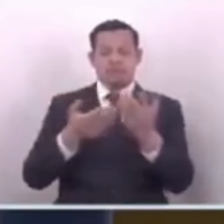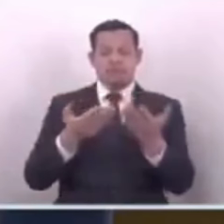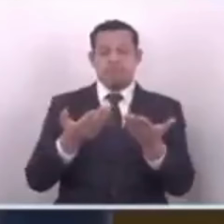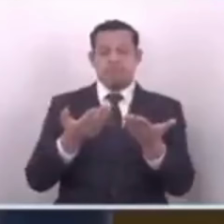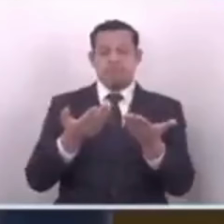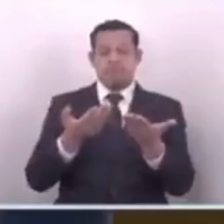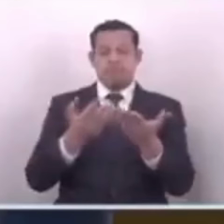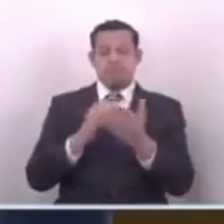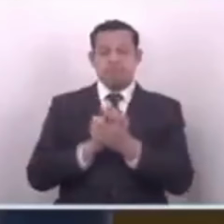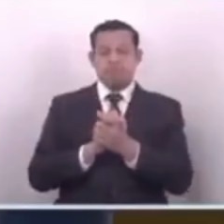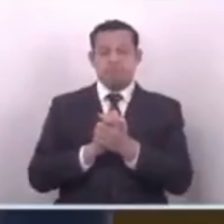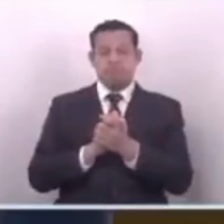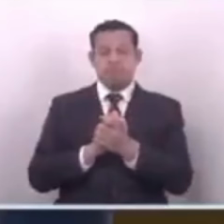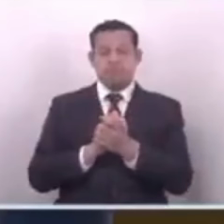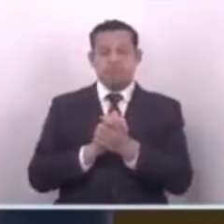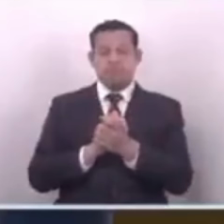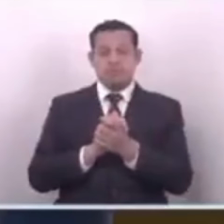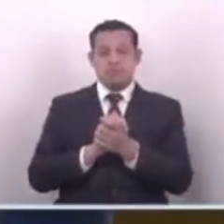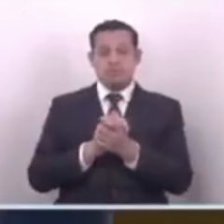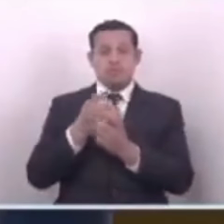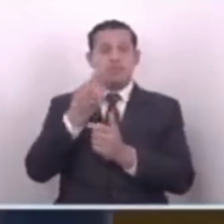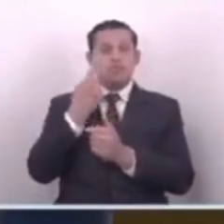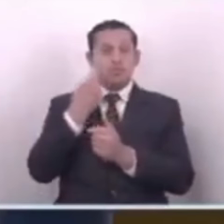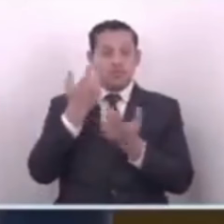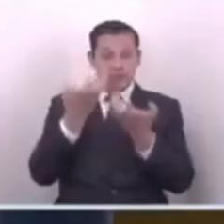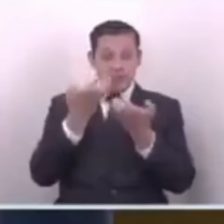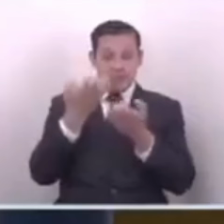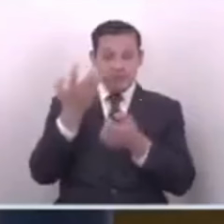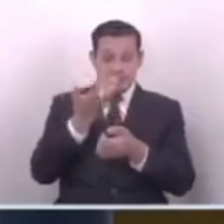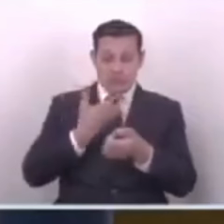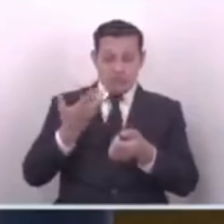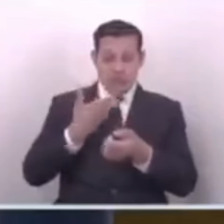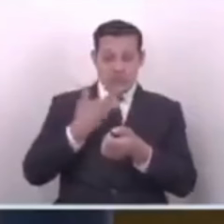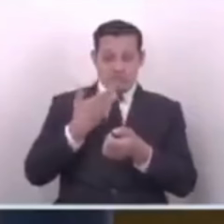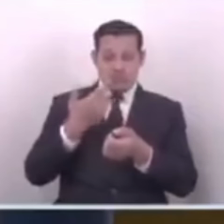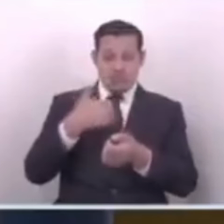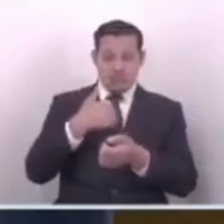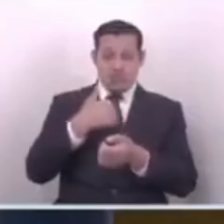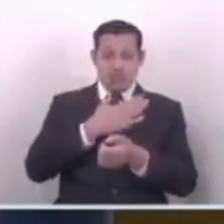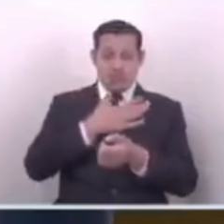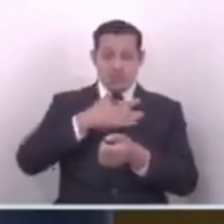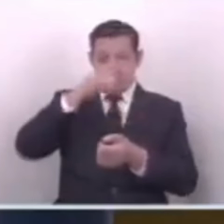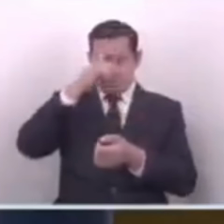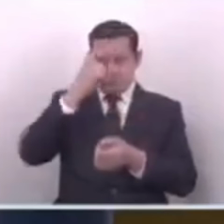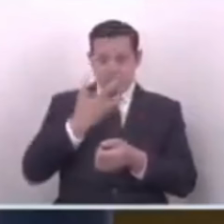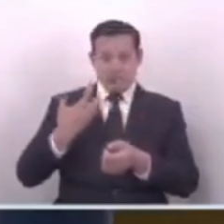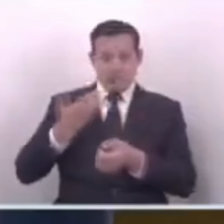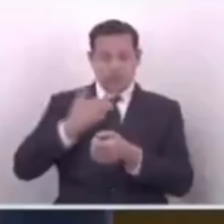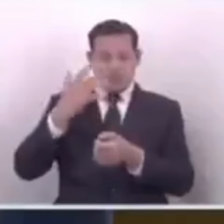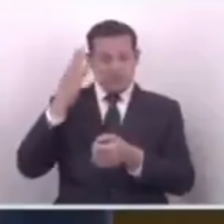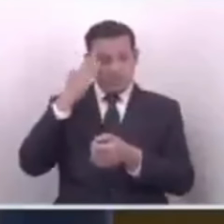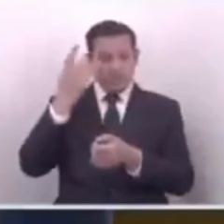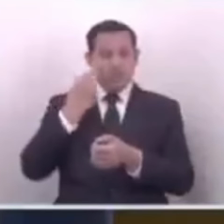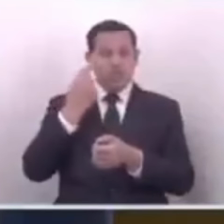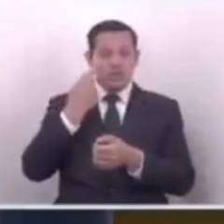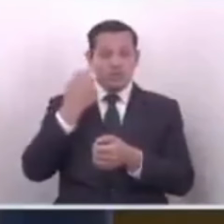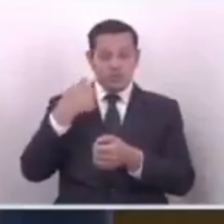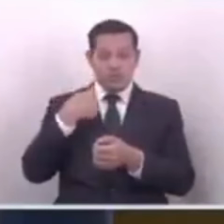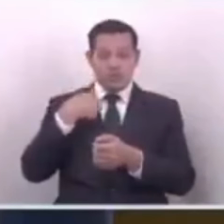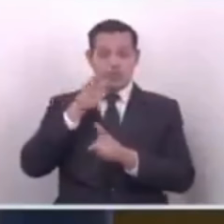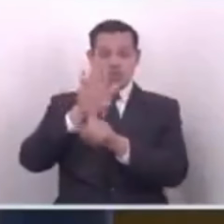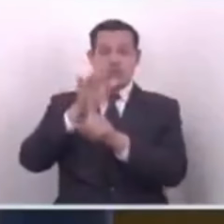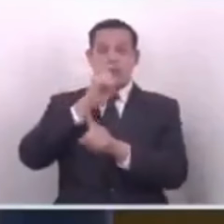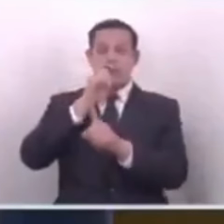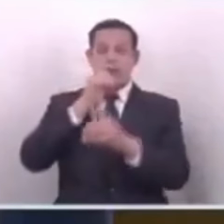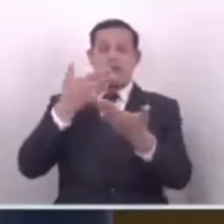vuelven hacer gal averigüe si quiere saber cuá tenemos nosotros averigüe si ya le dije yo no soy su